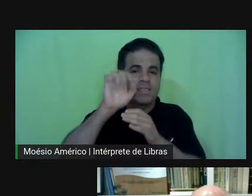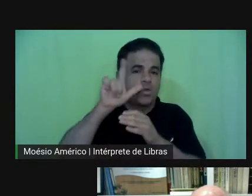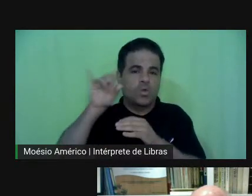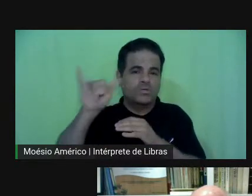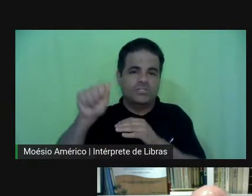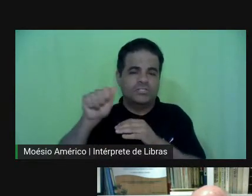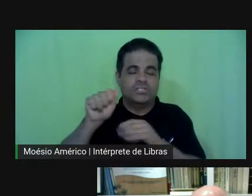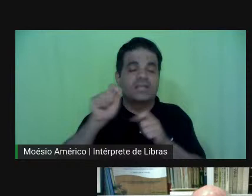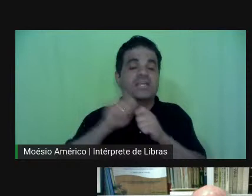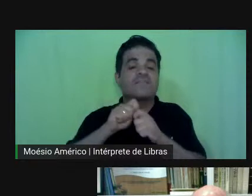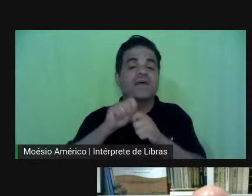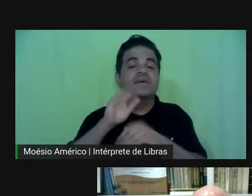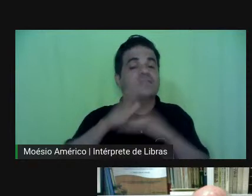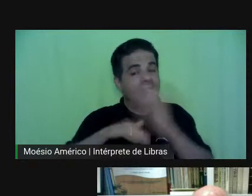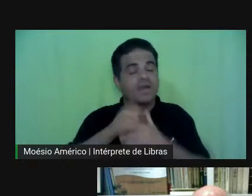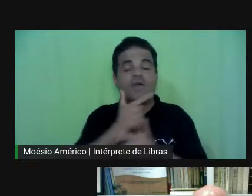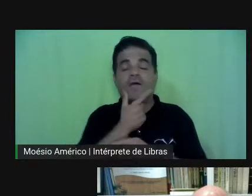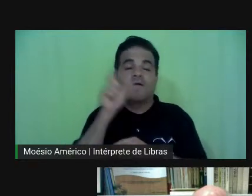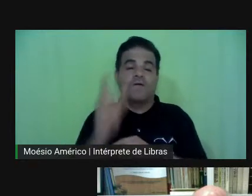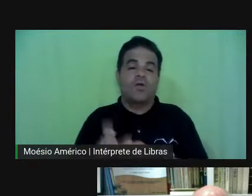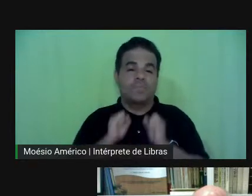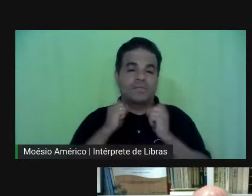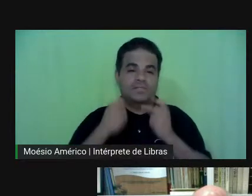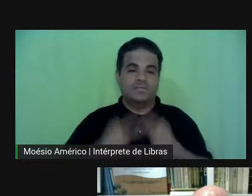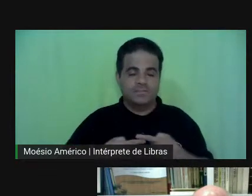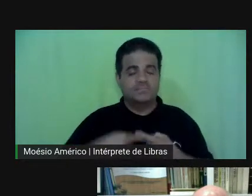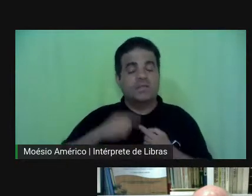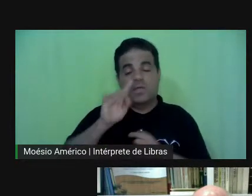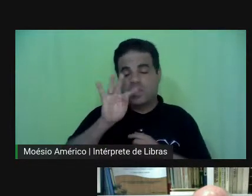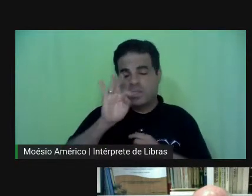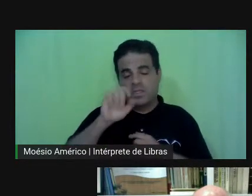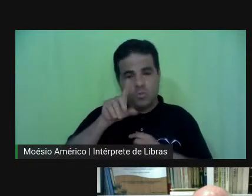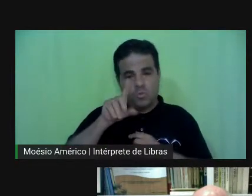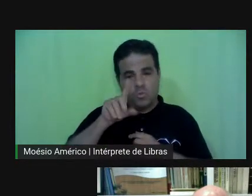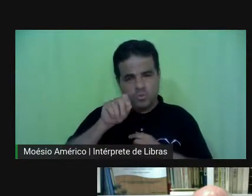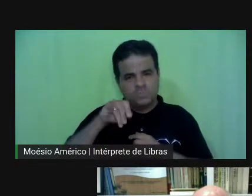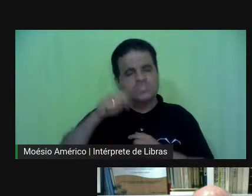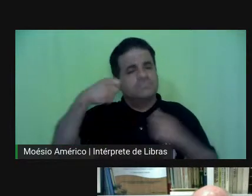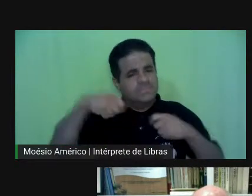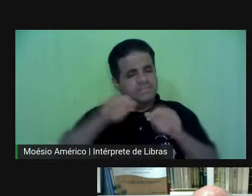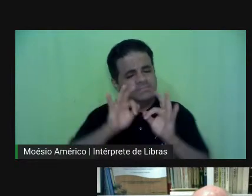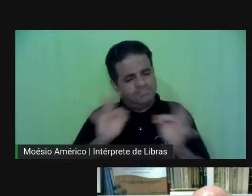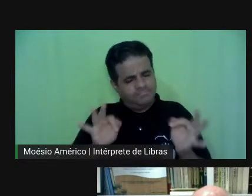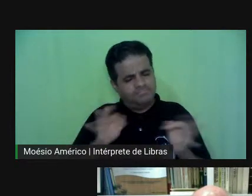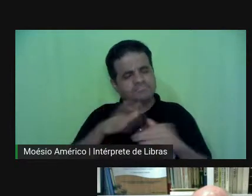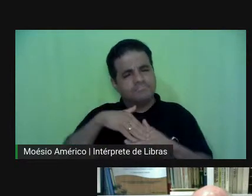de la teología precisamente ese país unión y